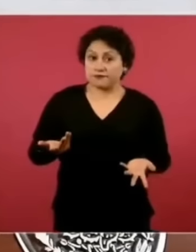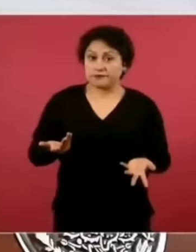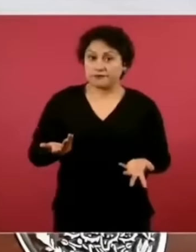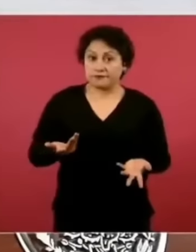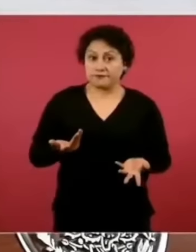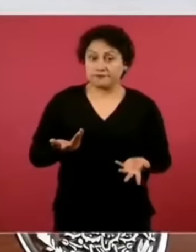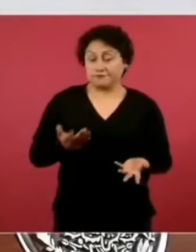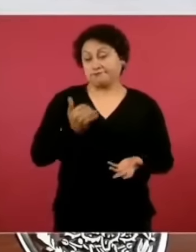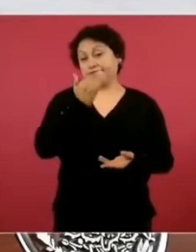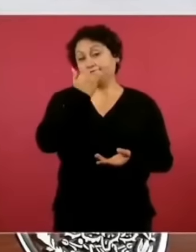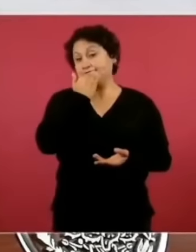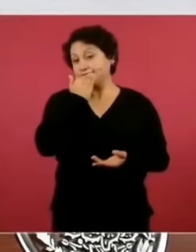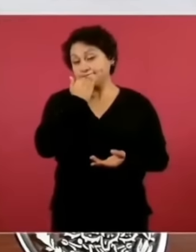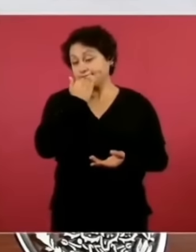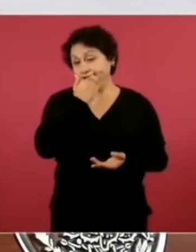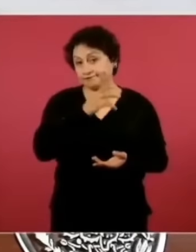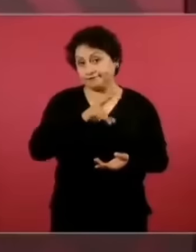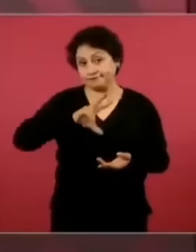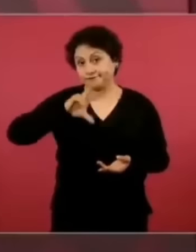que no,